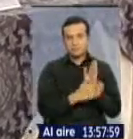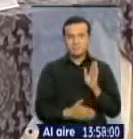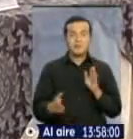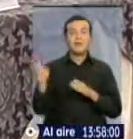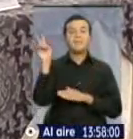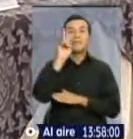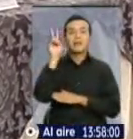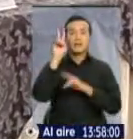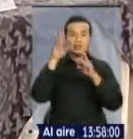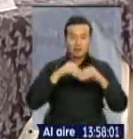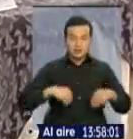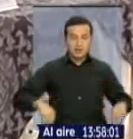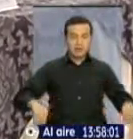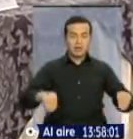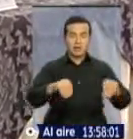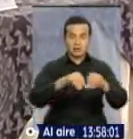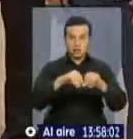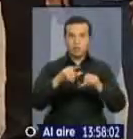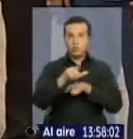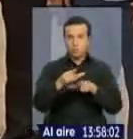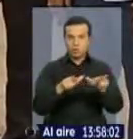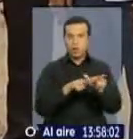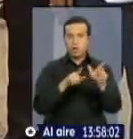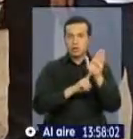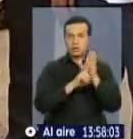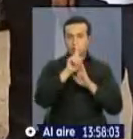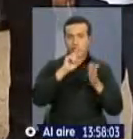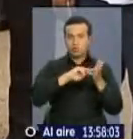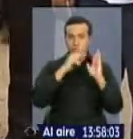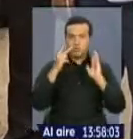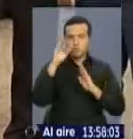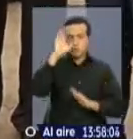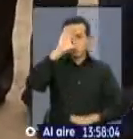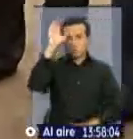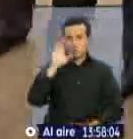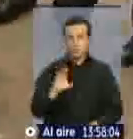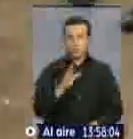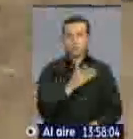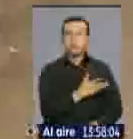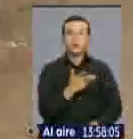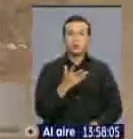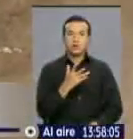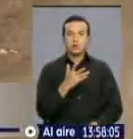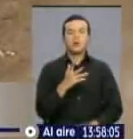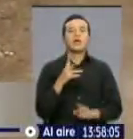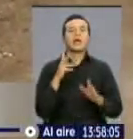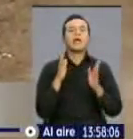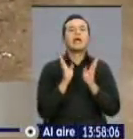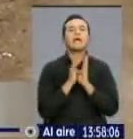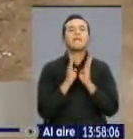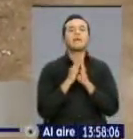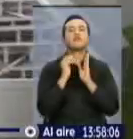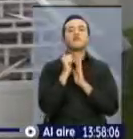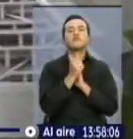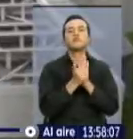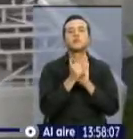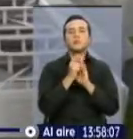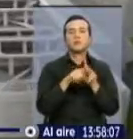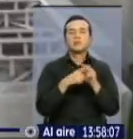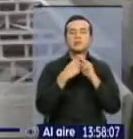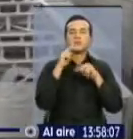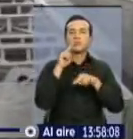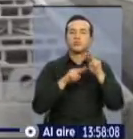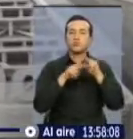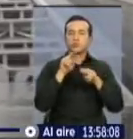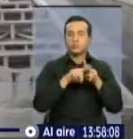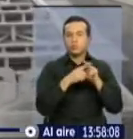viernes, sobre el terreno de la Zona Especial de Desarrollo Tecnológico del Litoral, se realizó un acto simbólico para iniciar la construcción de lo que